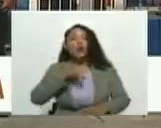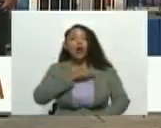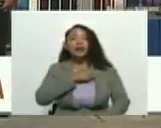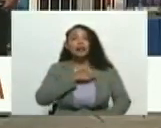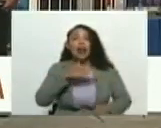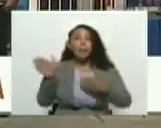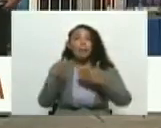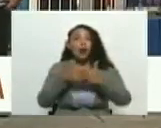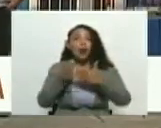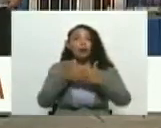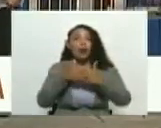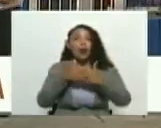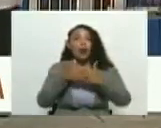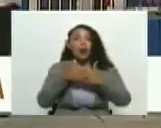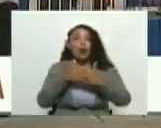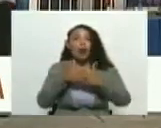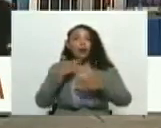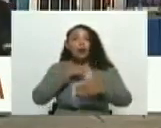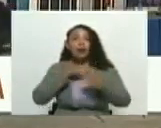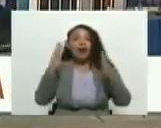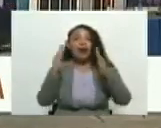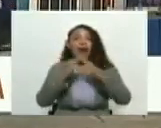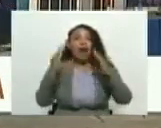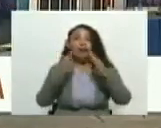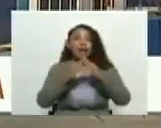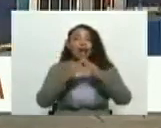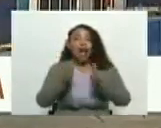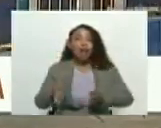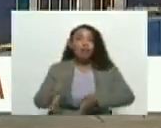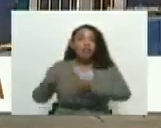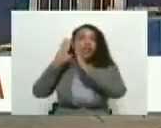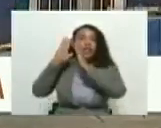puerta, nuestra casa, nuestra sede,